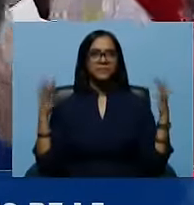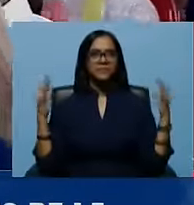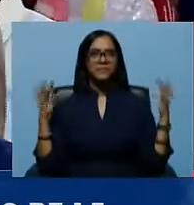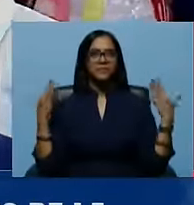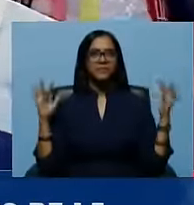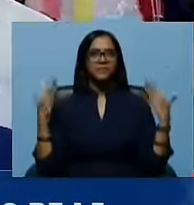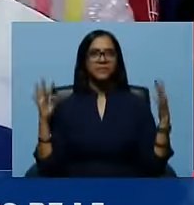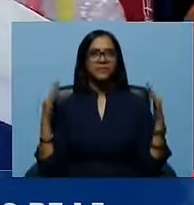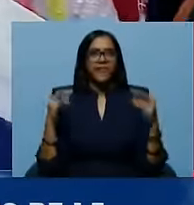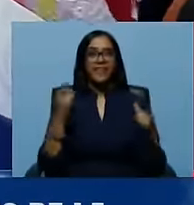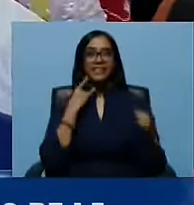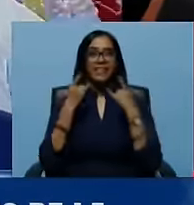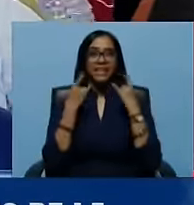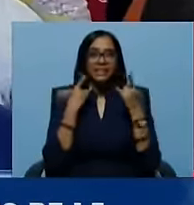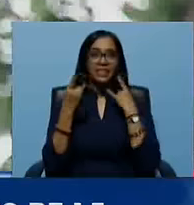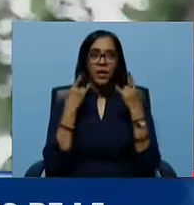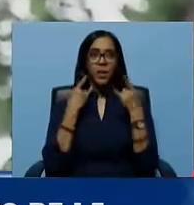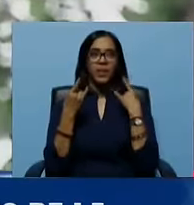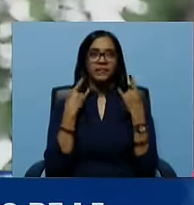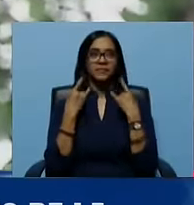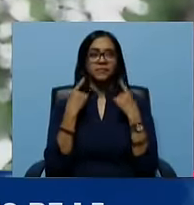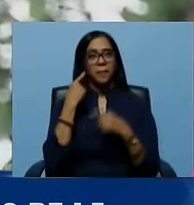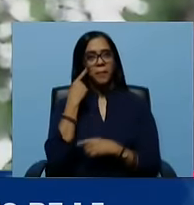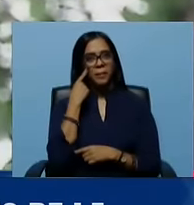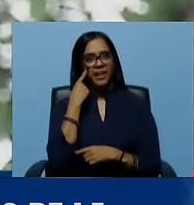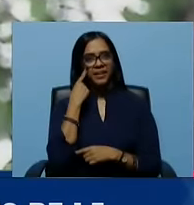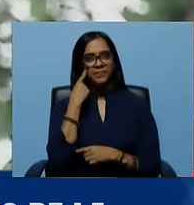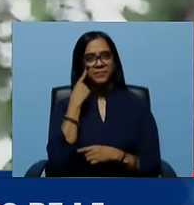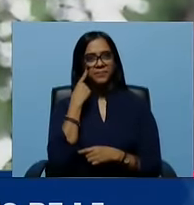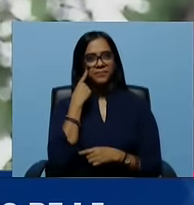Y se activen, miren,